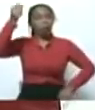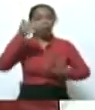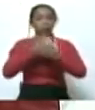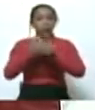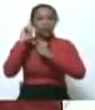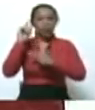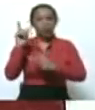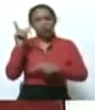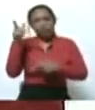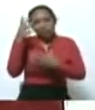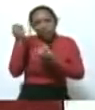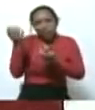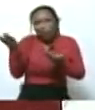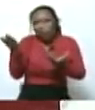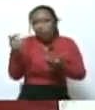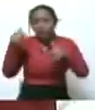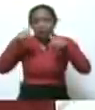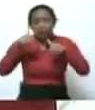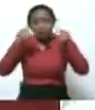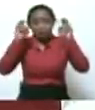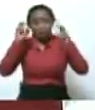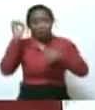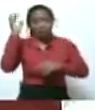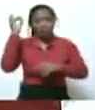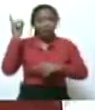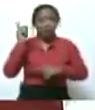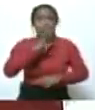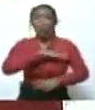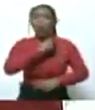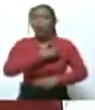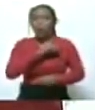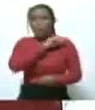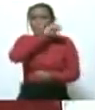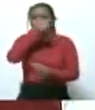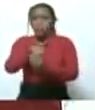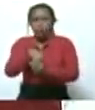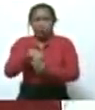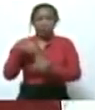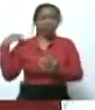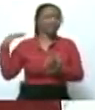ellos entienden. Que estén ahorita con este tema, Ucrania está invadido desde hace tiempo.